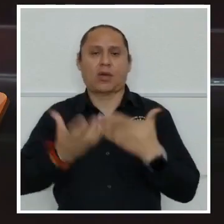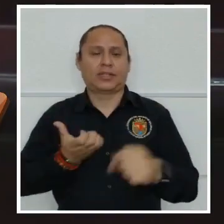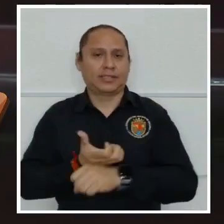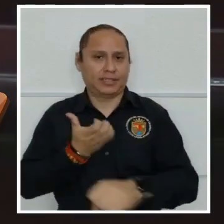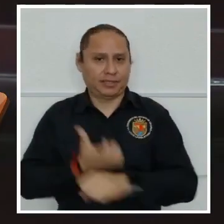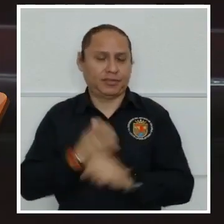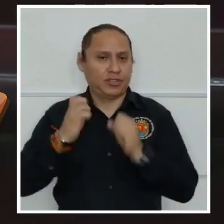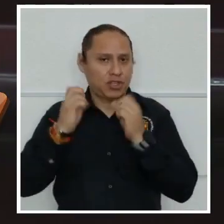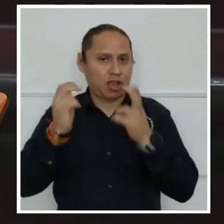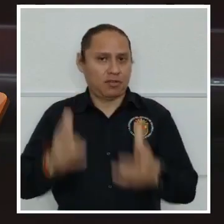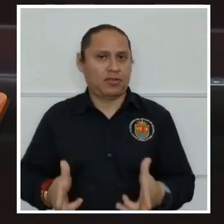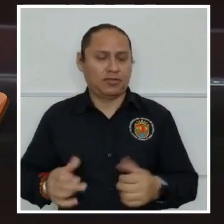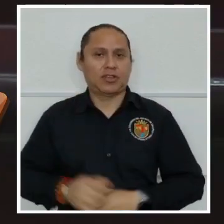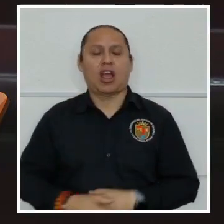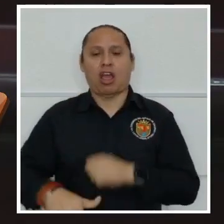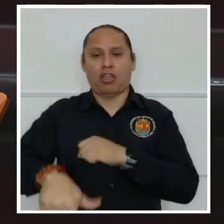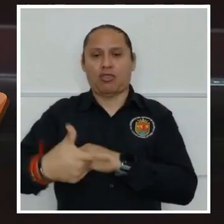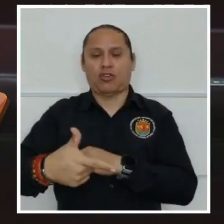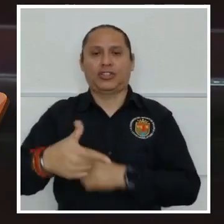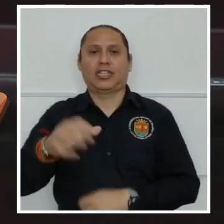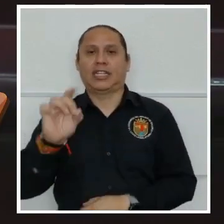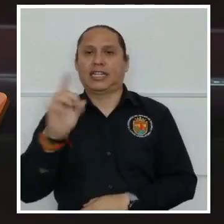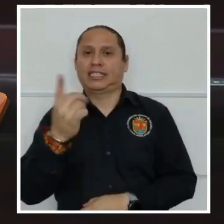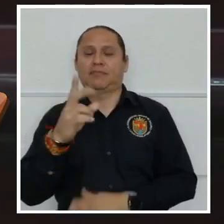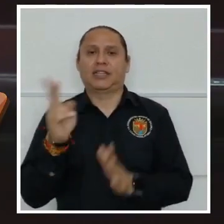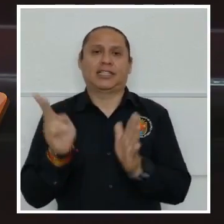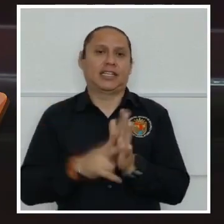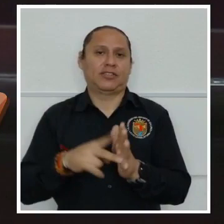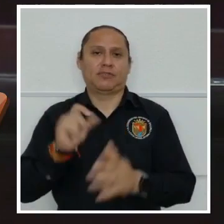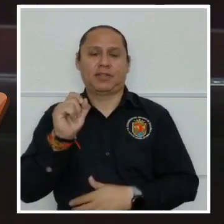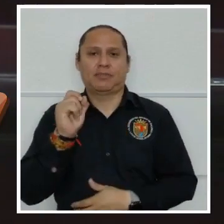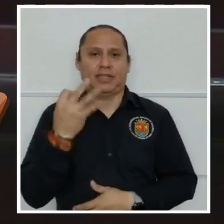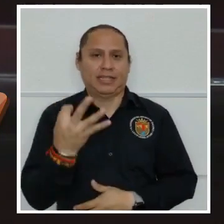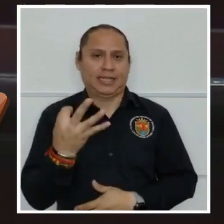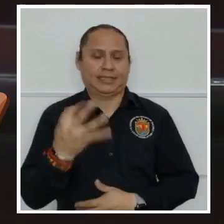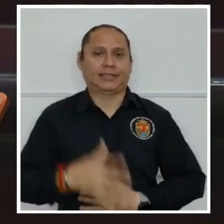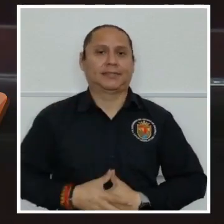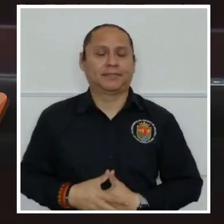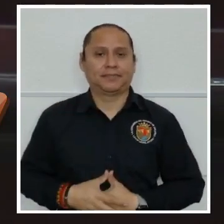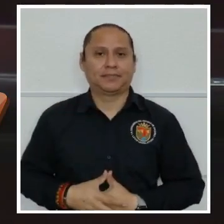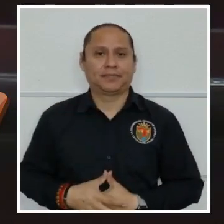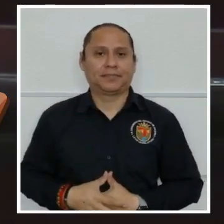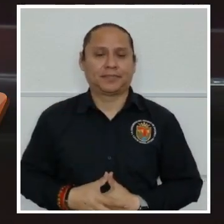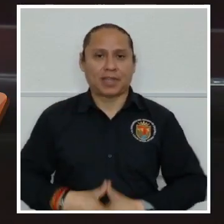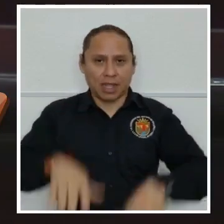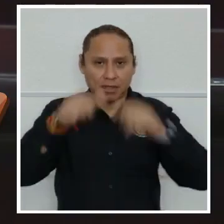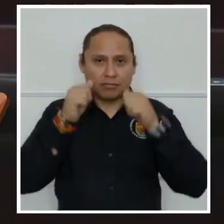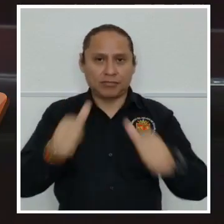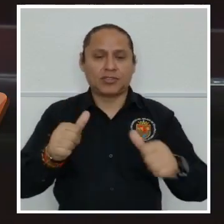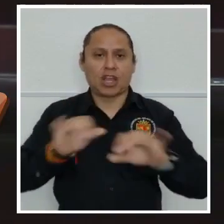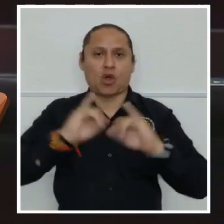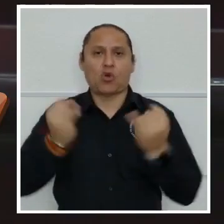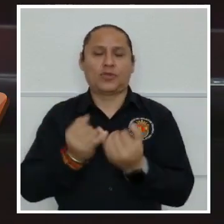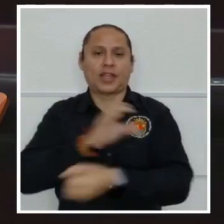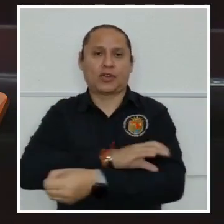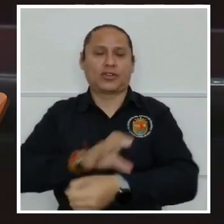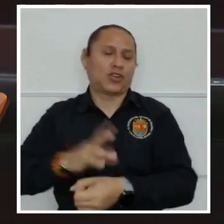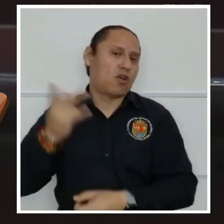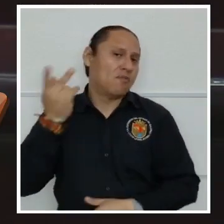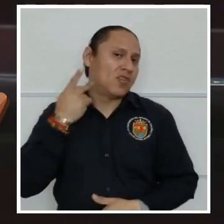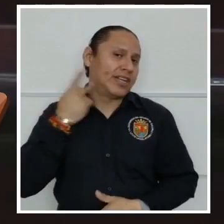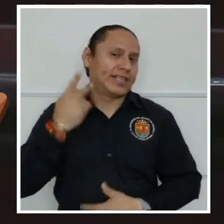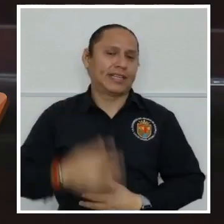del Estado de Chiapas a los 12 días del mes de diciembre del 2023. Atentamente, por la Junta de